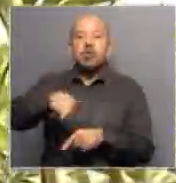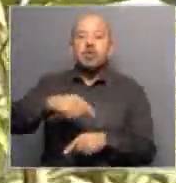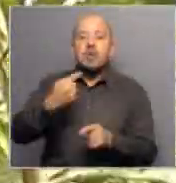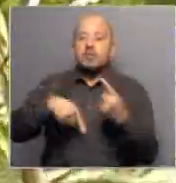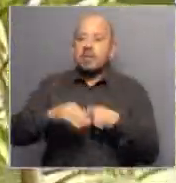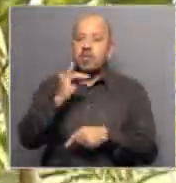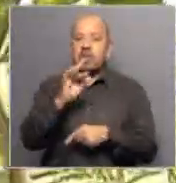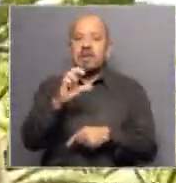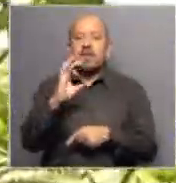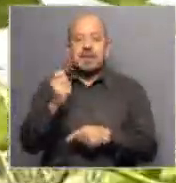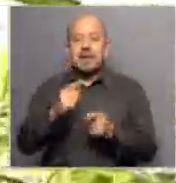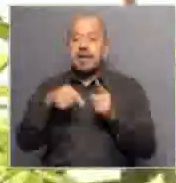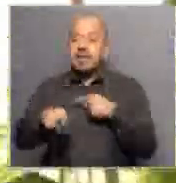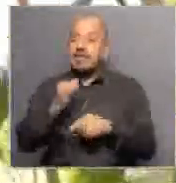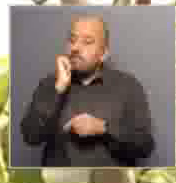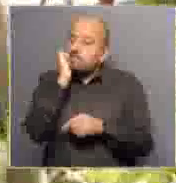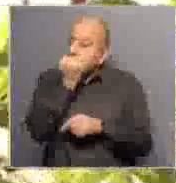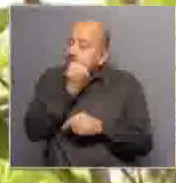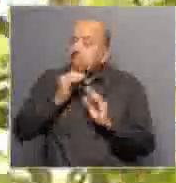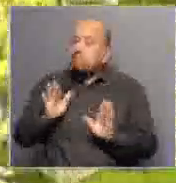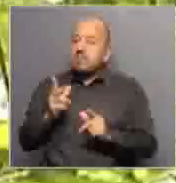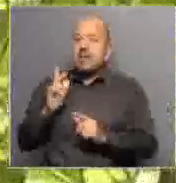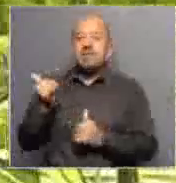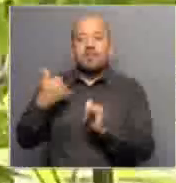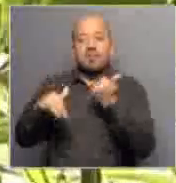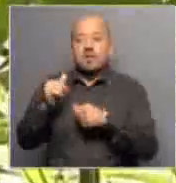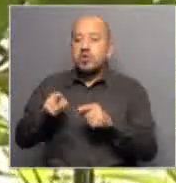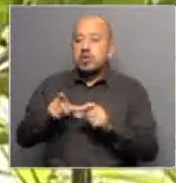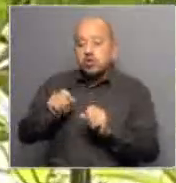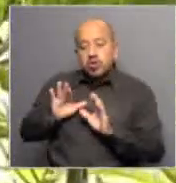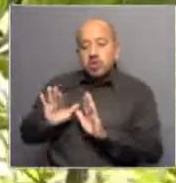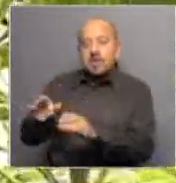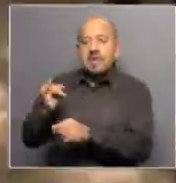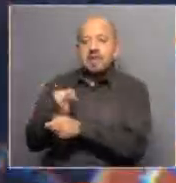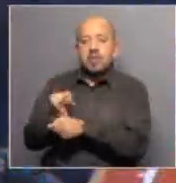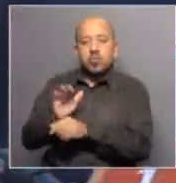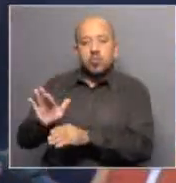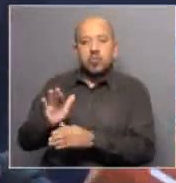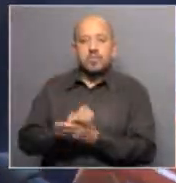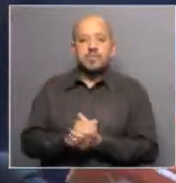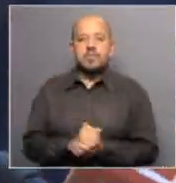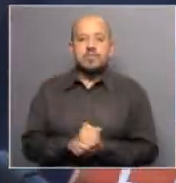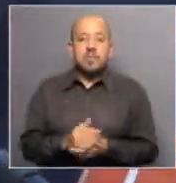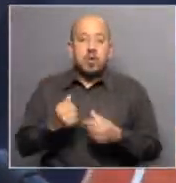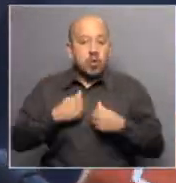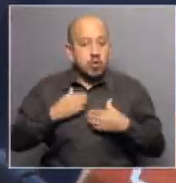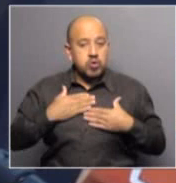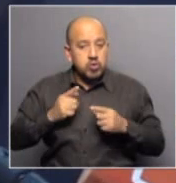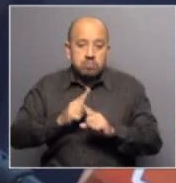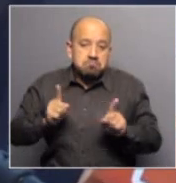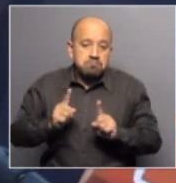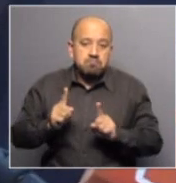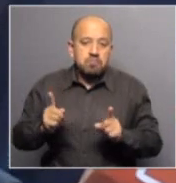esta información es reservada y que le compete al instituto creado específicamente para eso. Nosotros no queremos